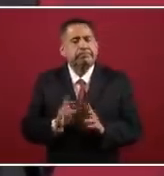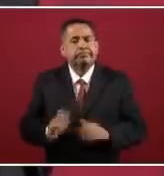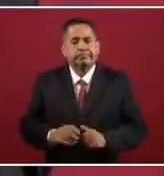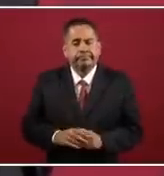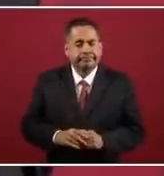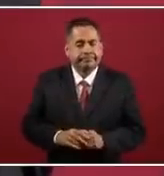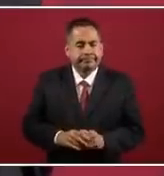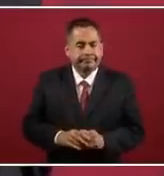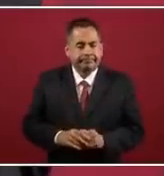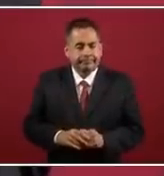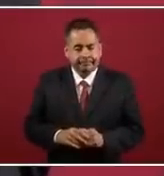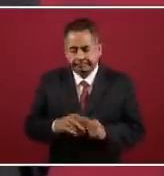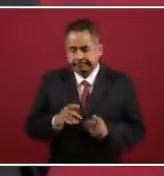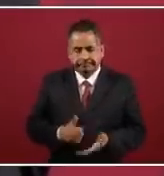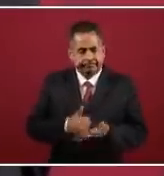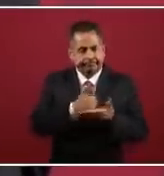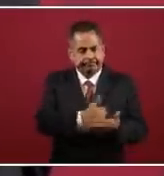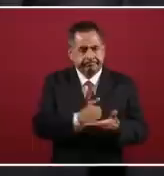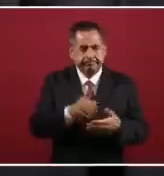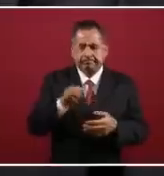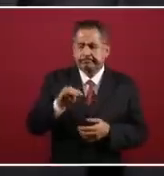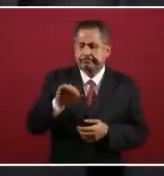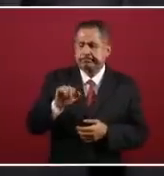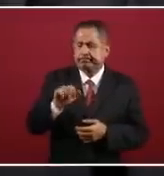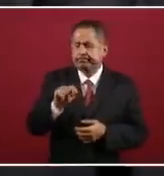a ayudar a la Mixteca?